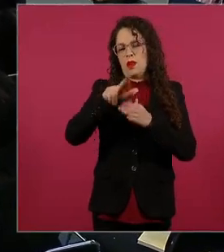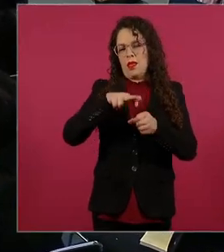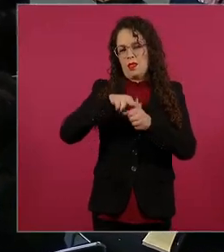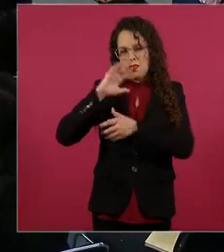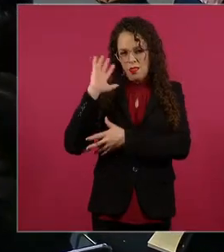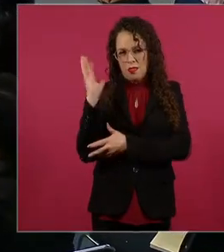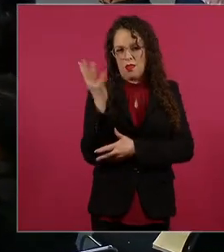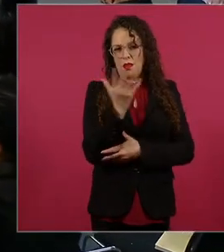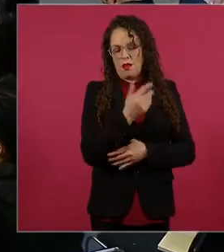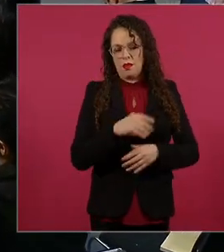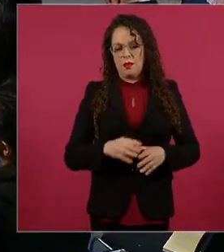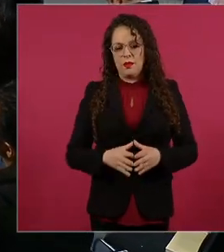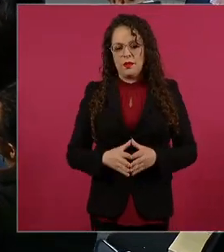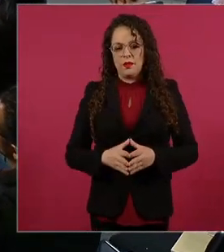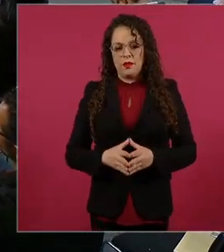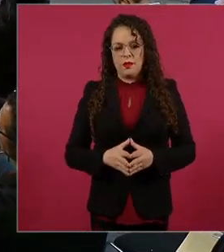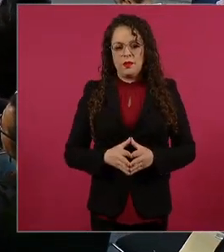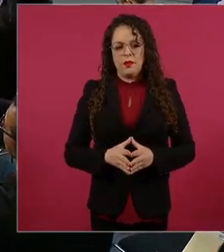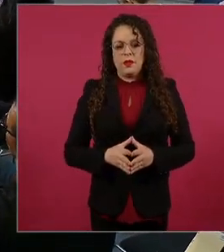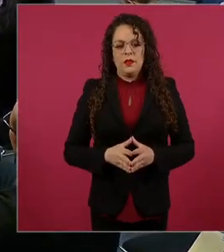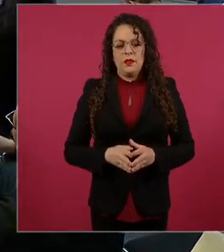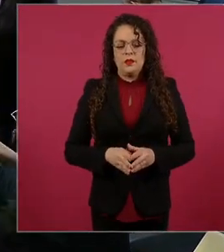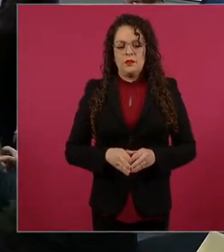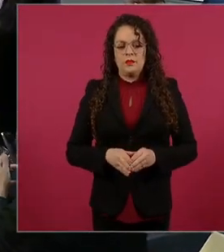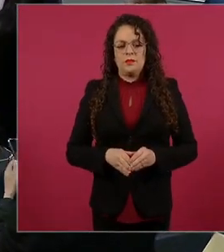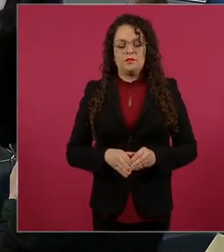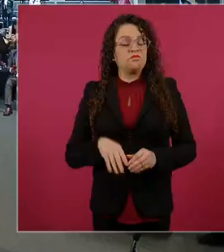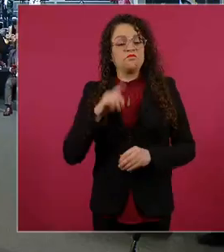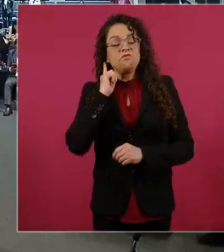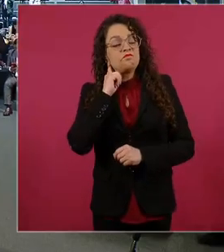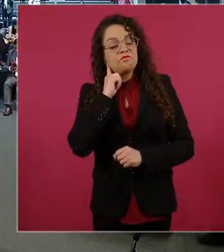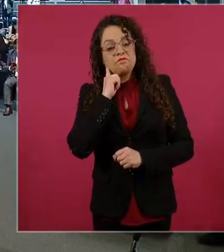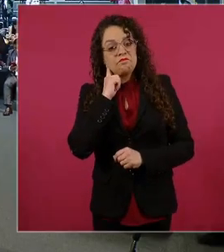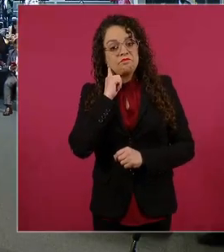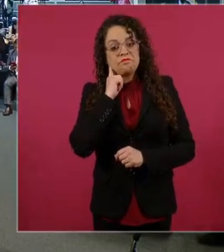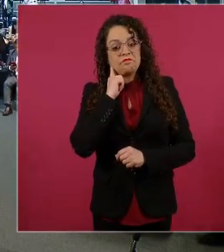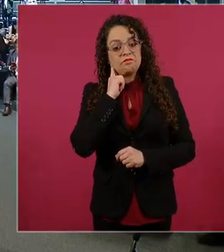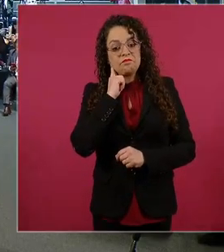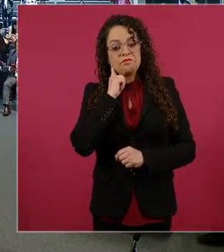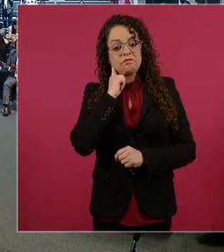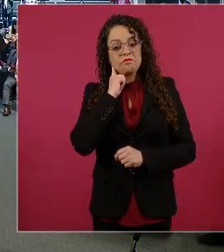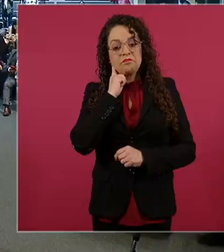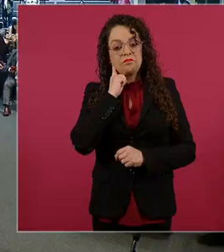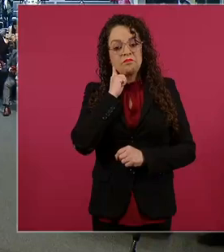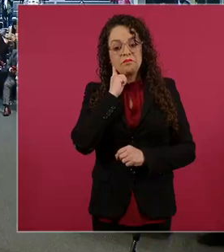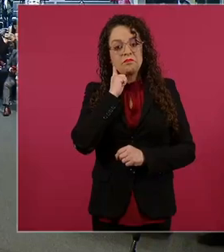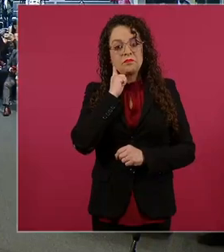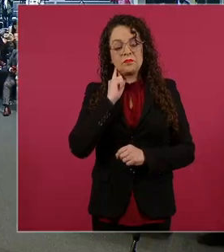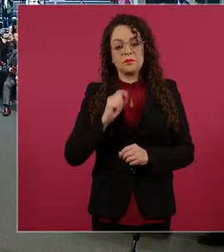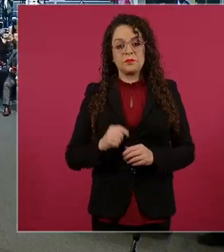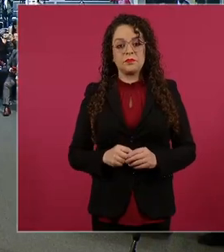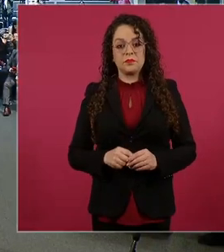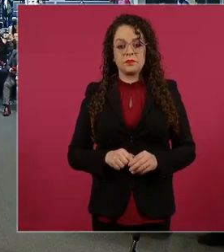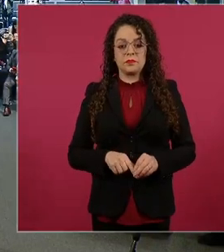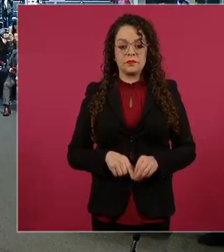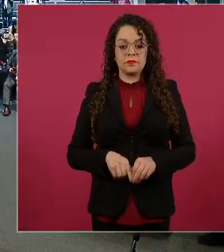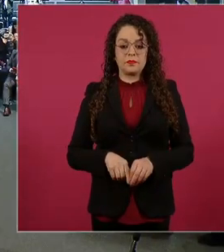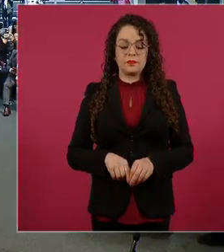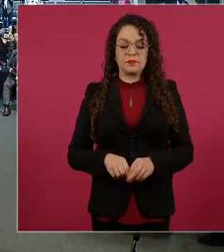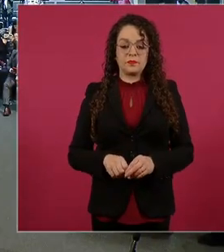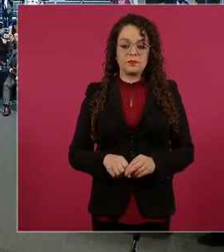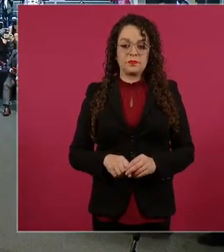Procuraduría precisamente ambiental acepta que hubo daños a los cenotes ríos